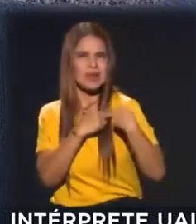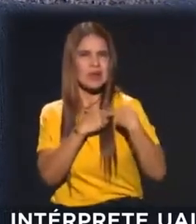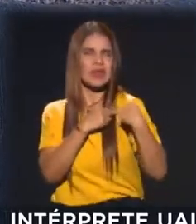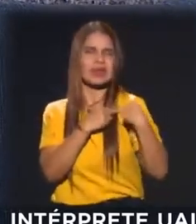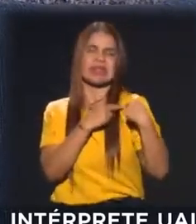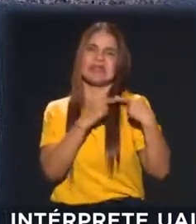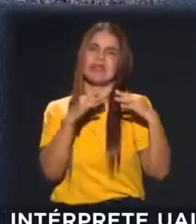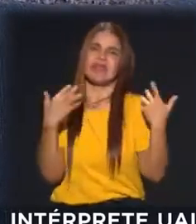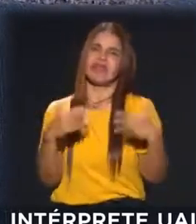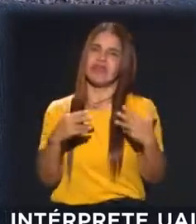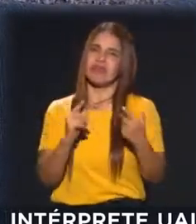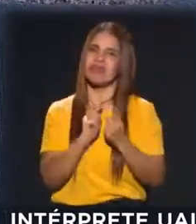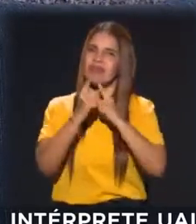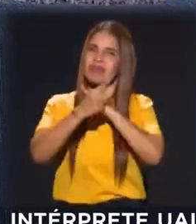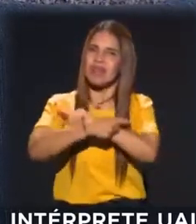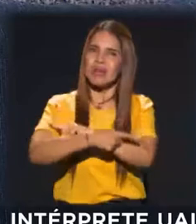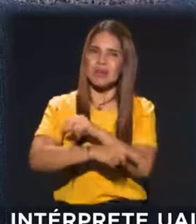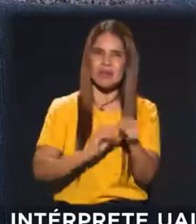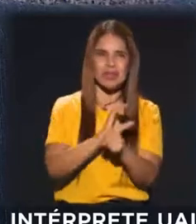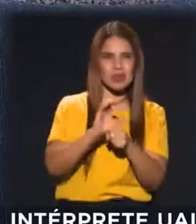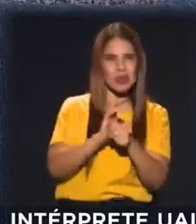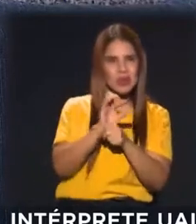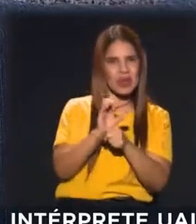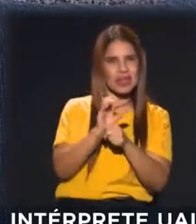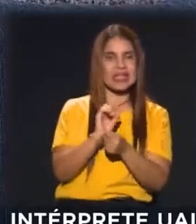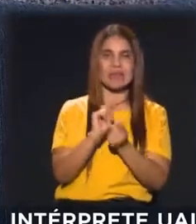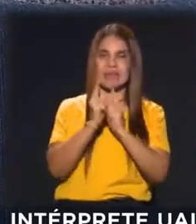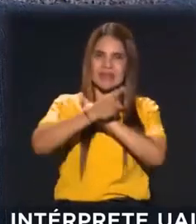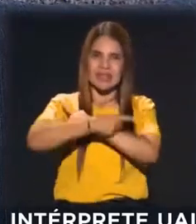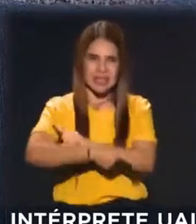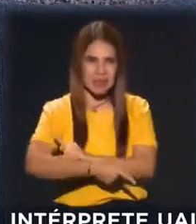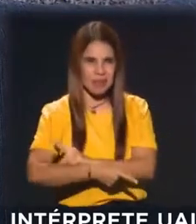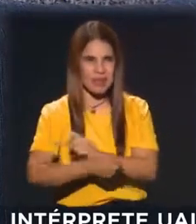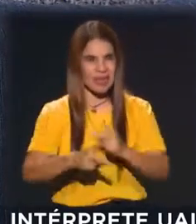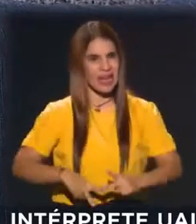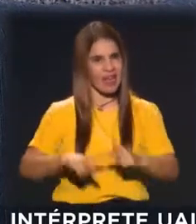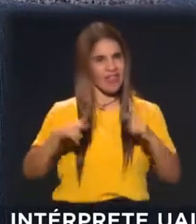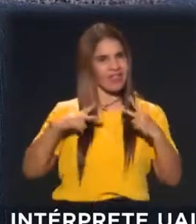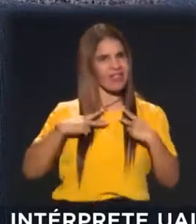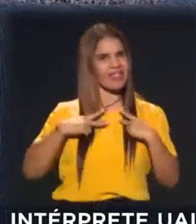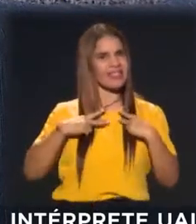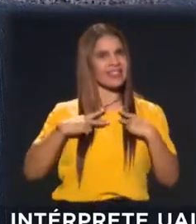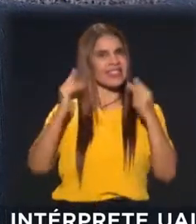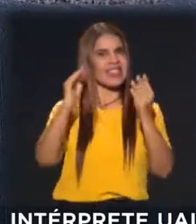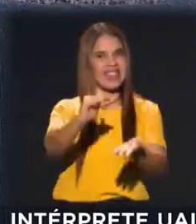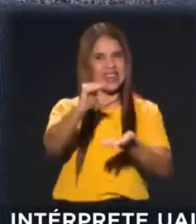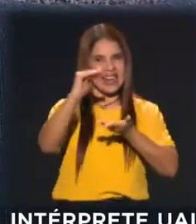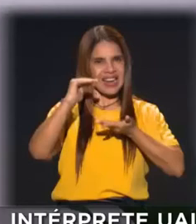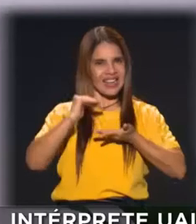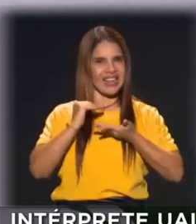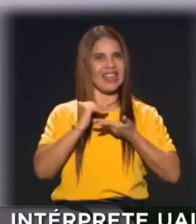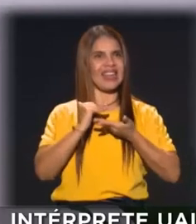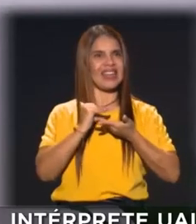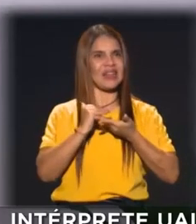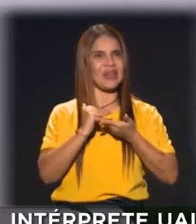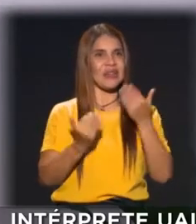de vida, puede transformar la ciudad, puede transformar las familias, así que el regalo básicamente es que todo le apostemos a eso. Profe,